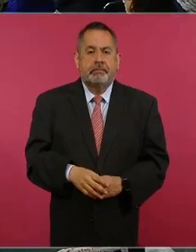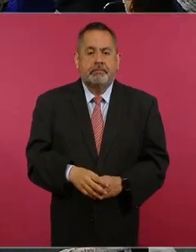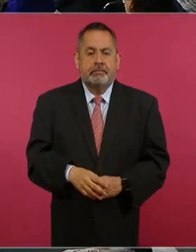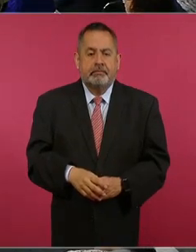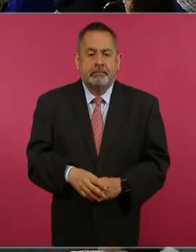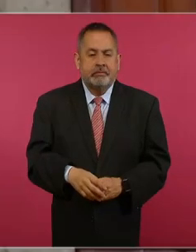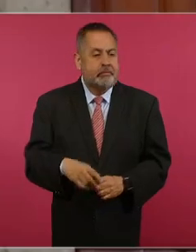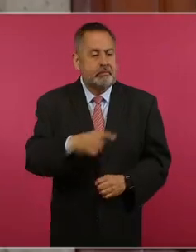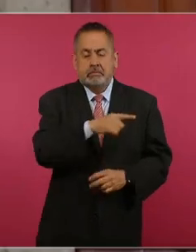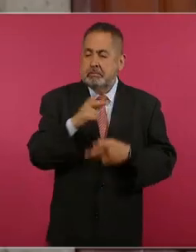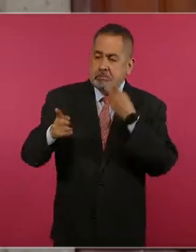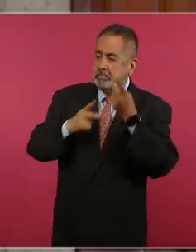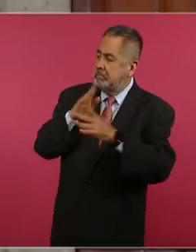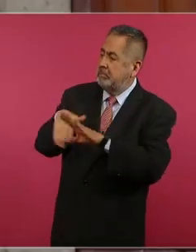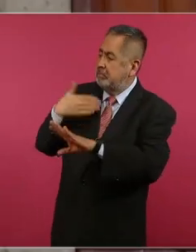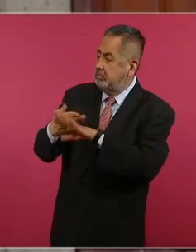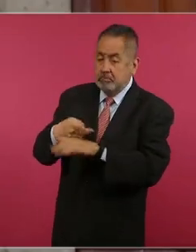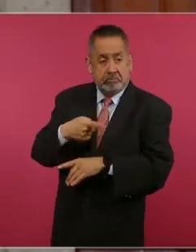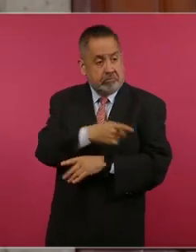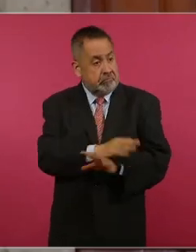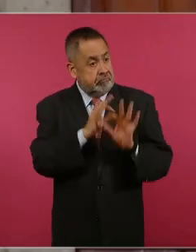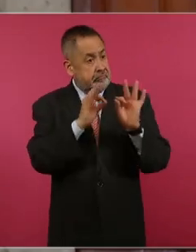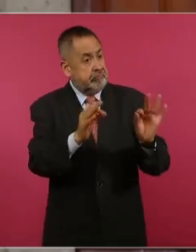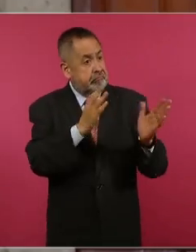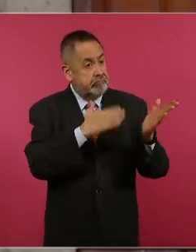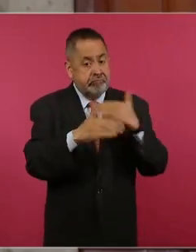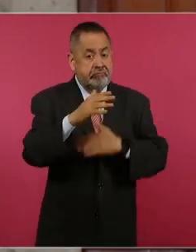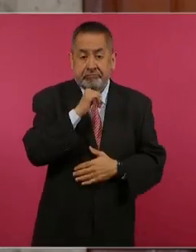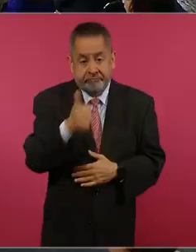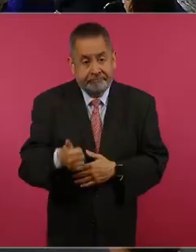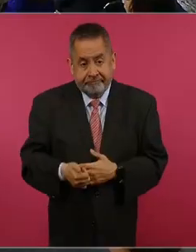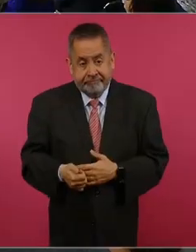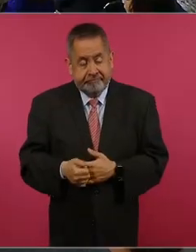no se gana nada con eso. Es mejor